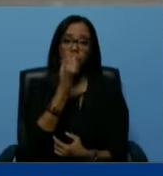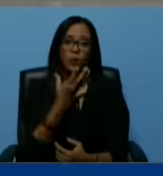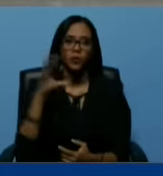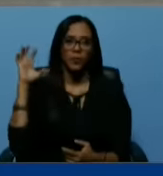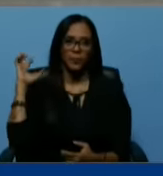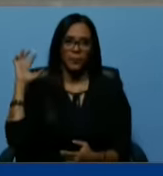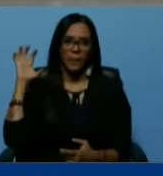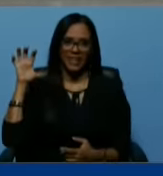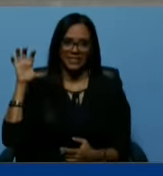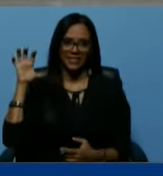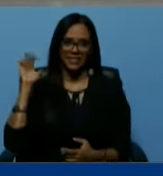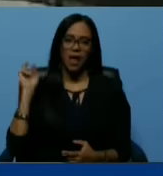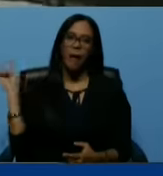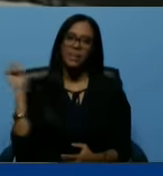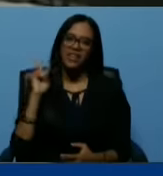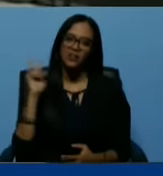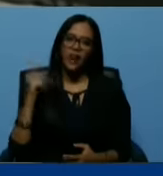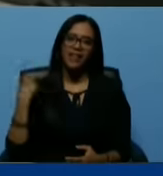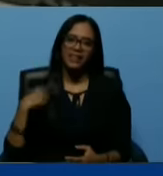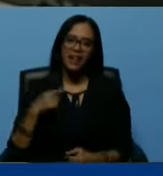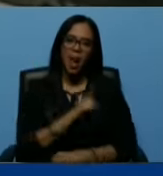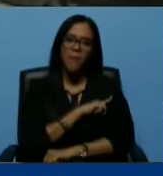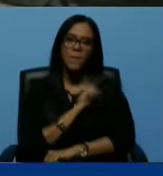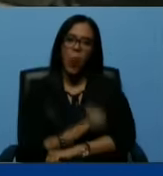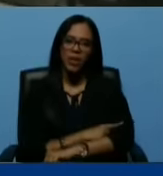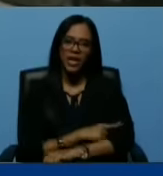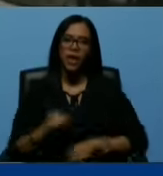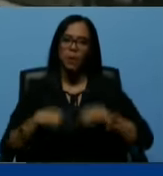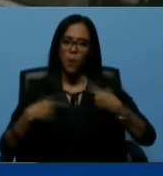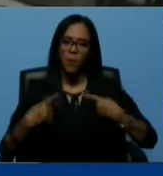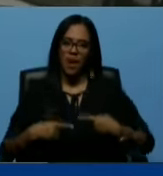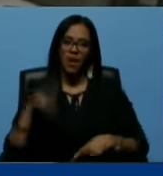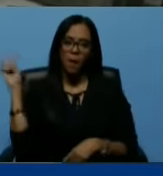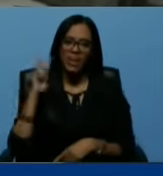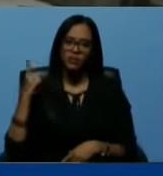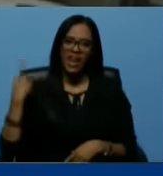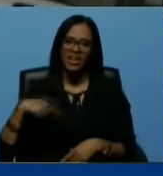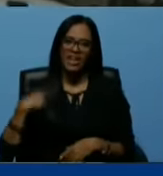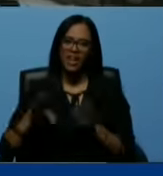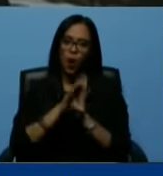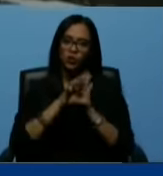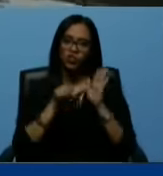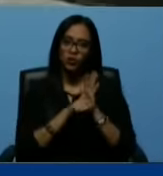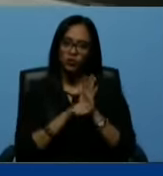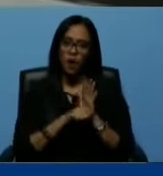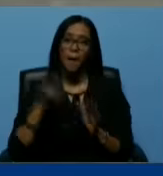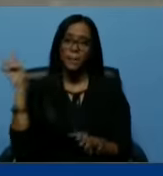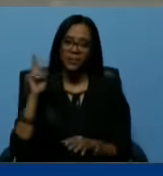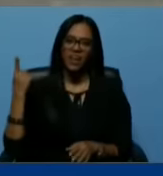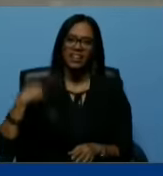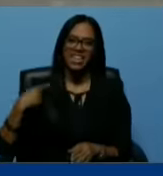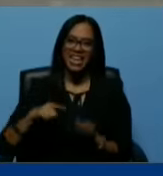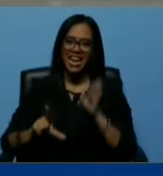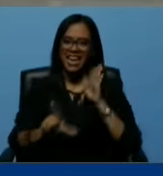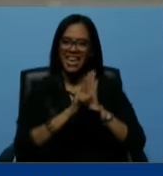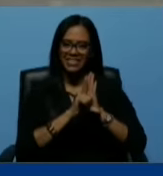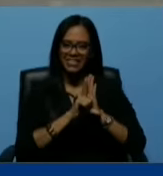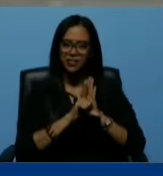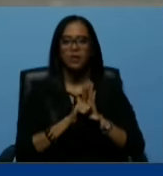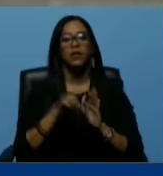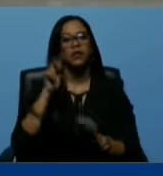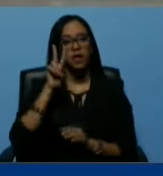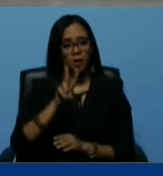Venezuela tiene poder popular, Venezuela tiene constitución, Venezuela tiene leyes, y el